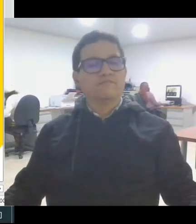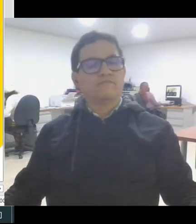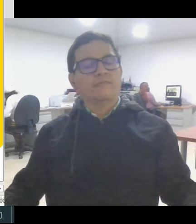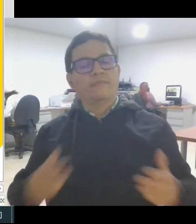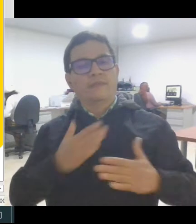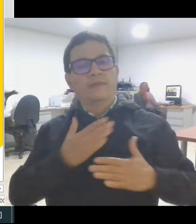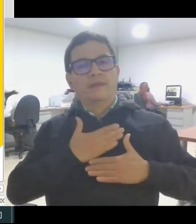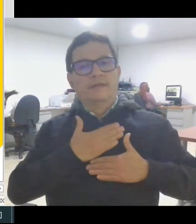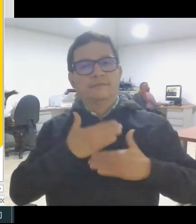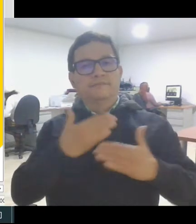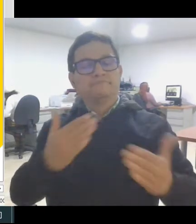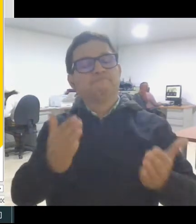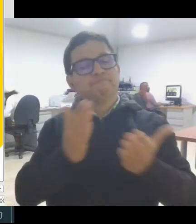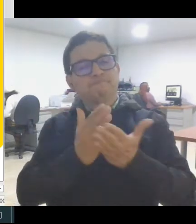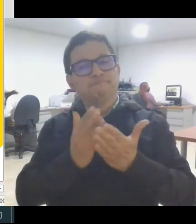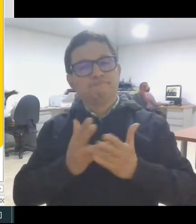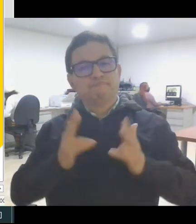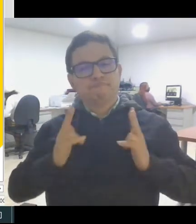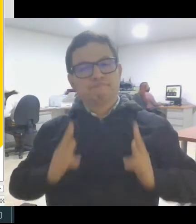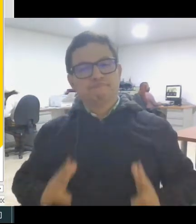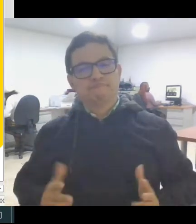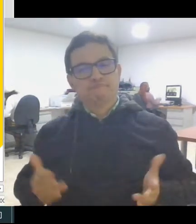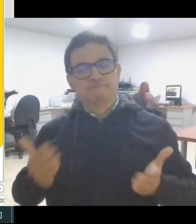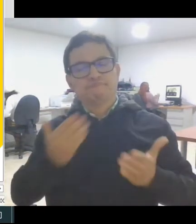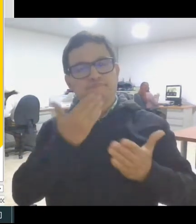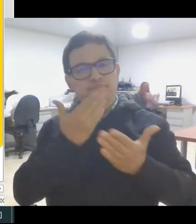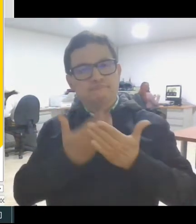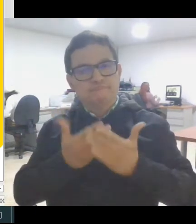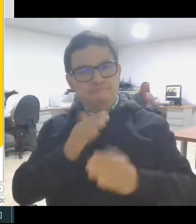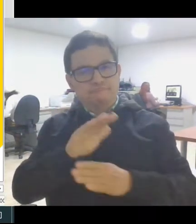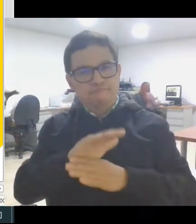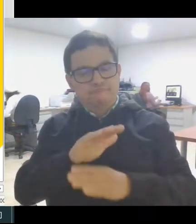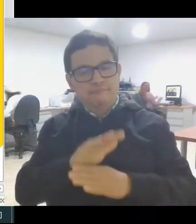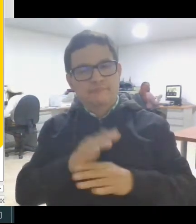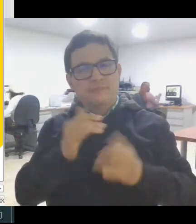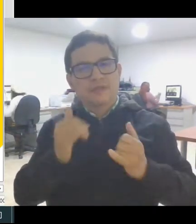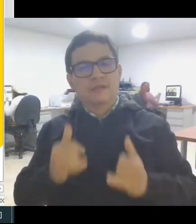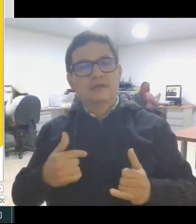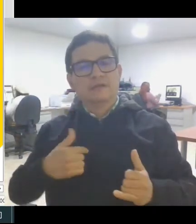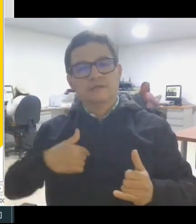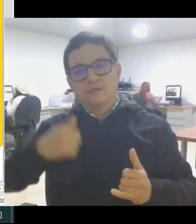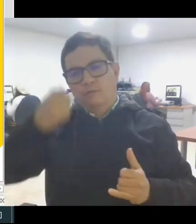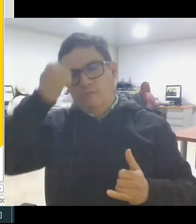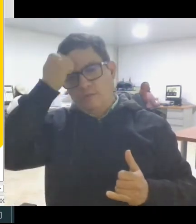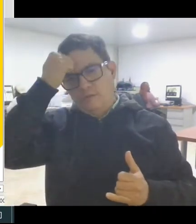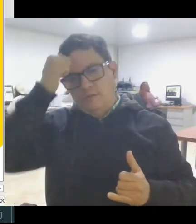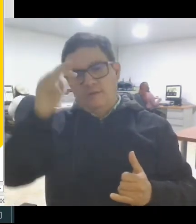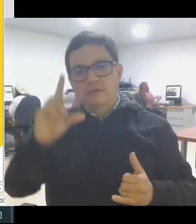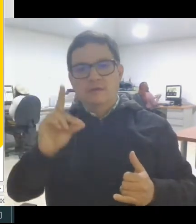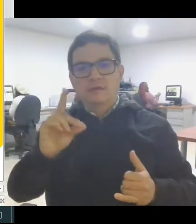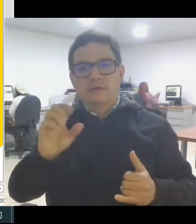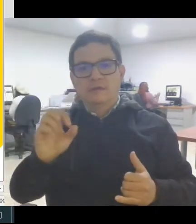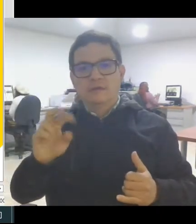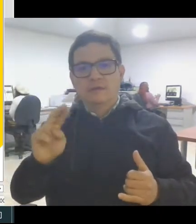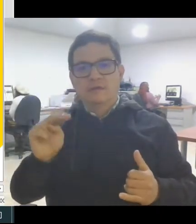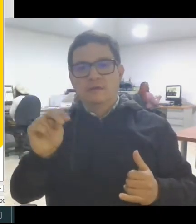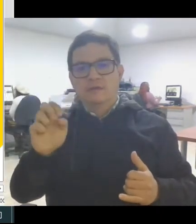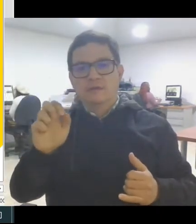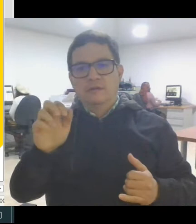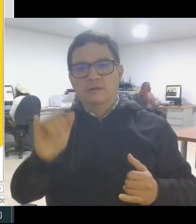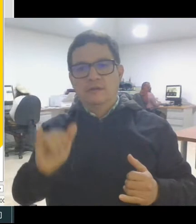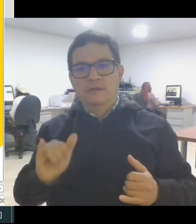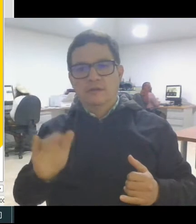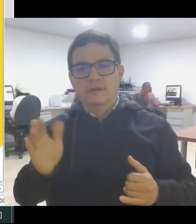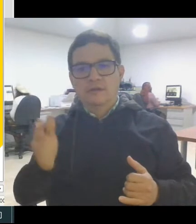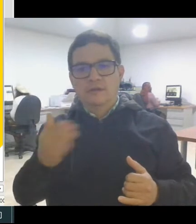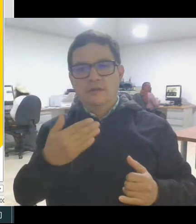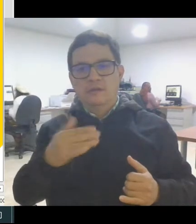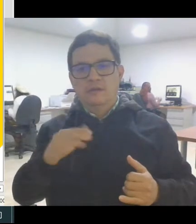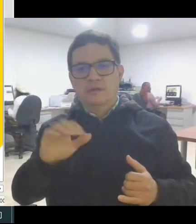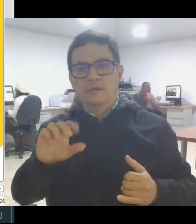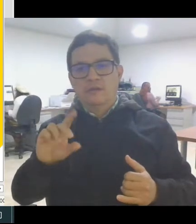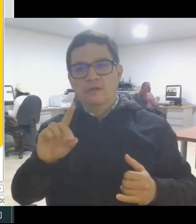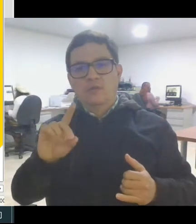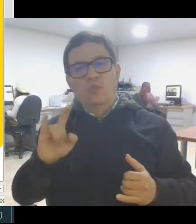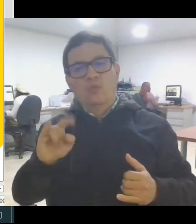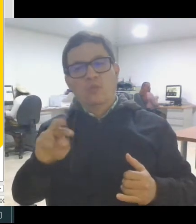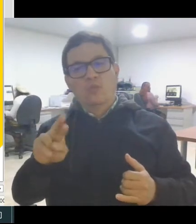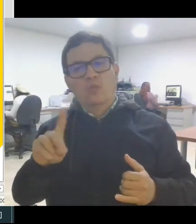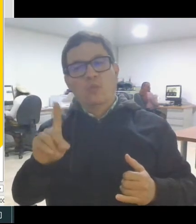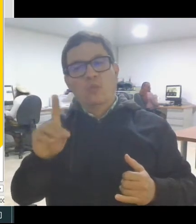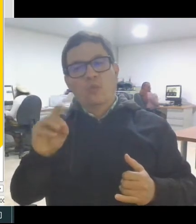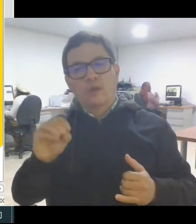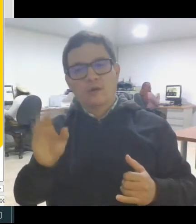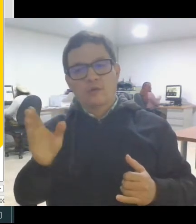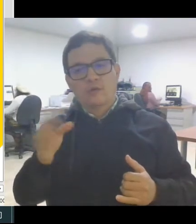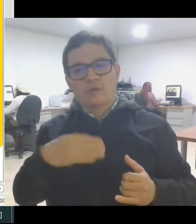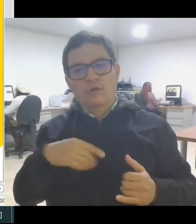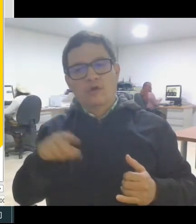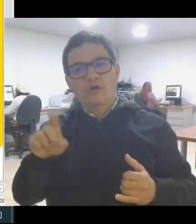Estimados estudiantes, muy buenas tardes. Soy el tutor Dernay Eduardo Sosa Marentes desde el CEAR de Fusagasugá y